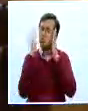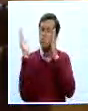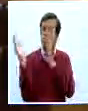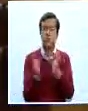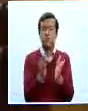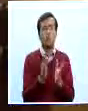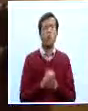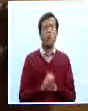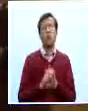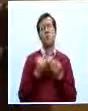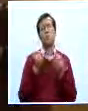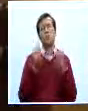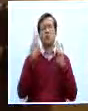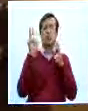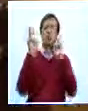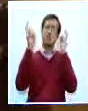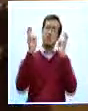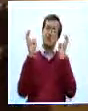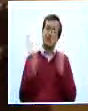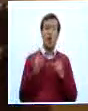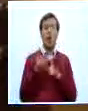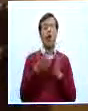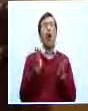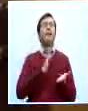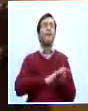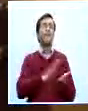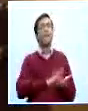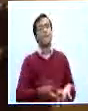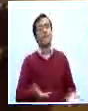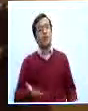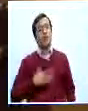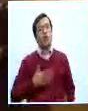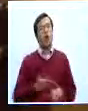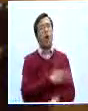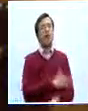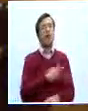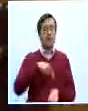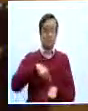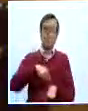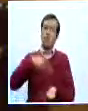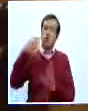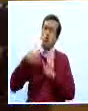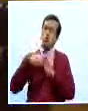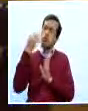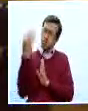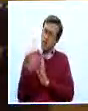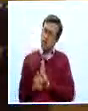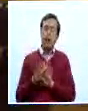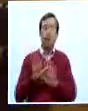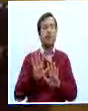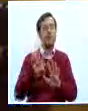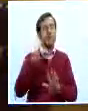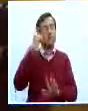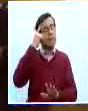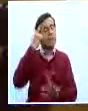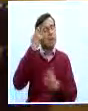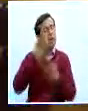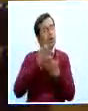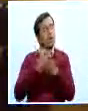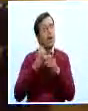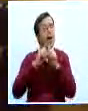porque hay muchos temas muchos temas que las personas dicen Ah pero le están perdonando y yo pagué a tiempo mis impuestos tenemos que ver de una manera un poco más macroeconómicamente